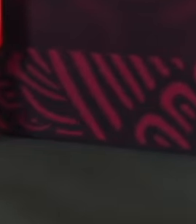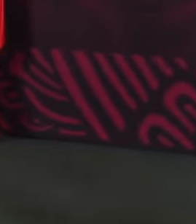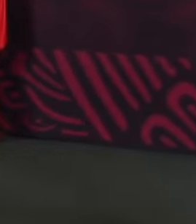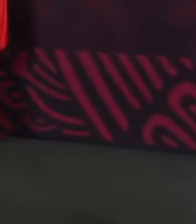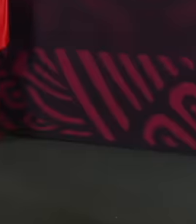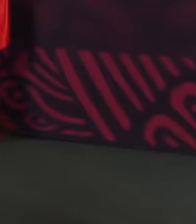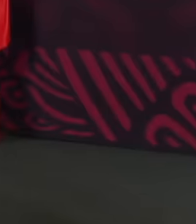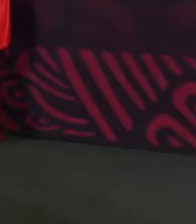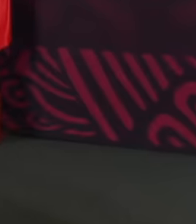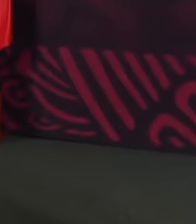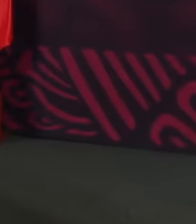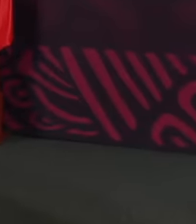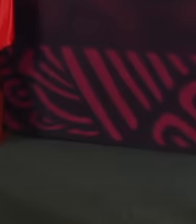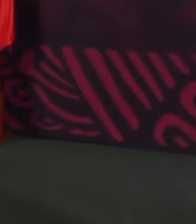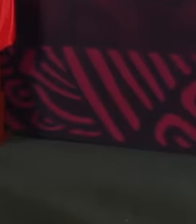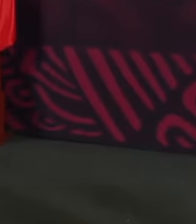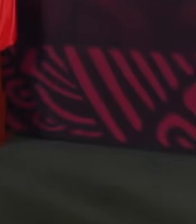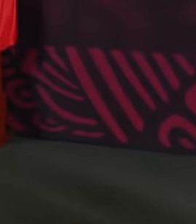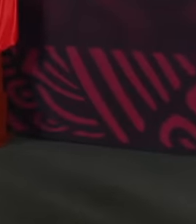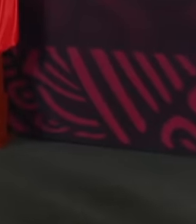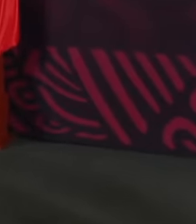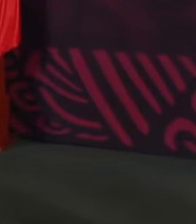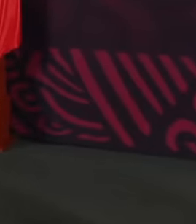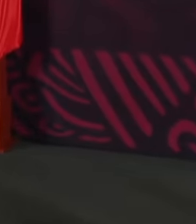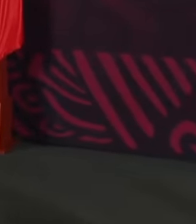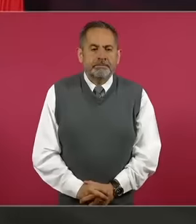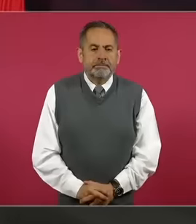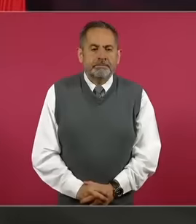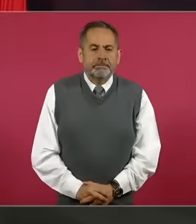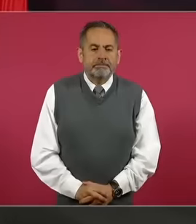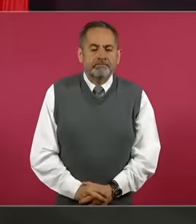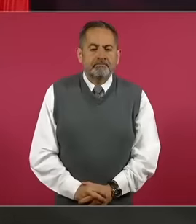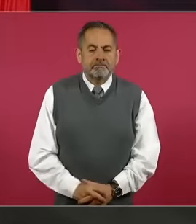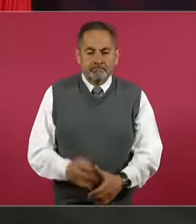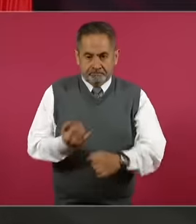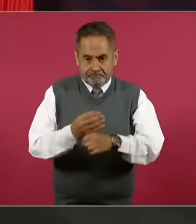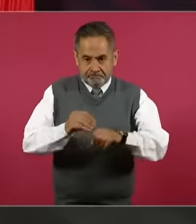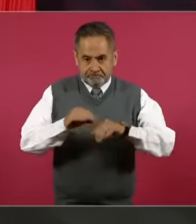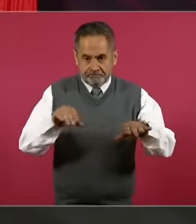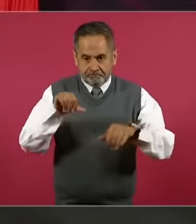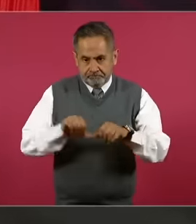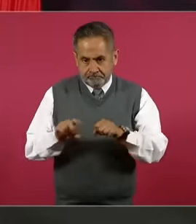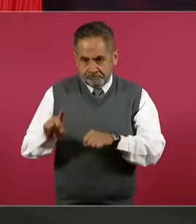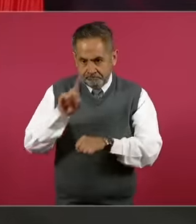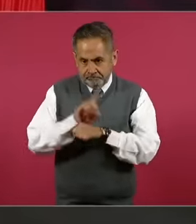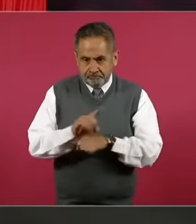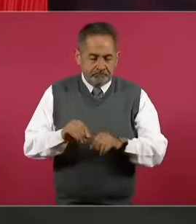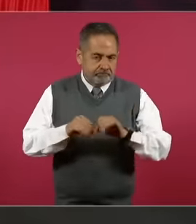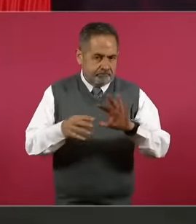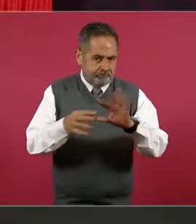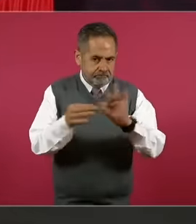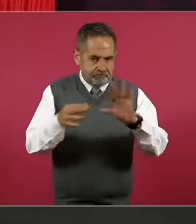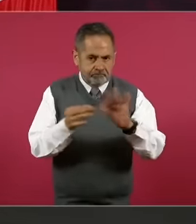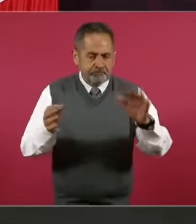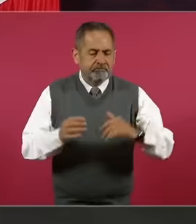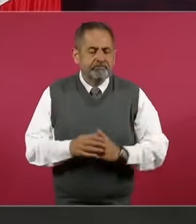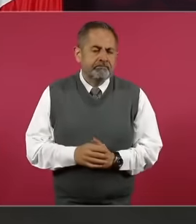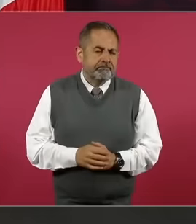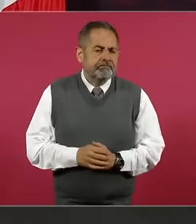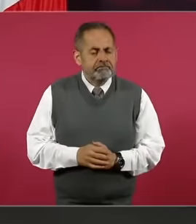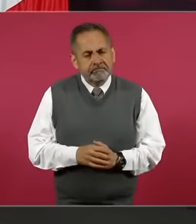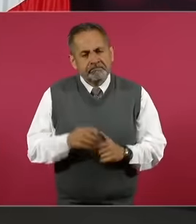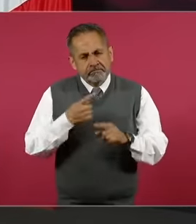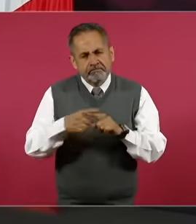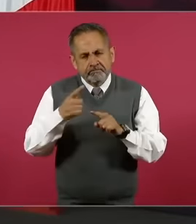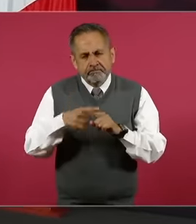en esta última conferencia. Hoy, 27 de septiembre, el presidente anuncia que será la